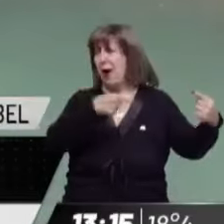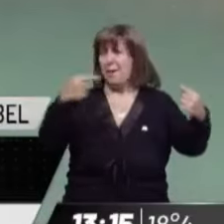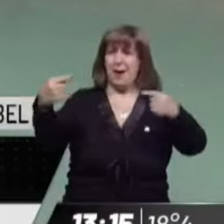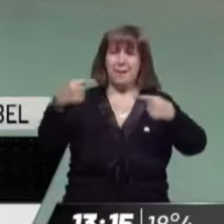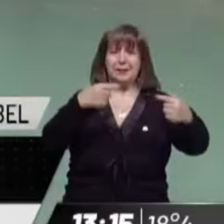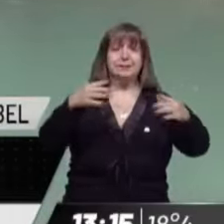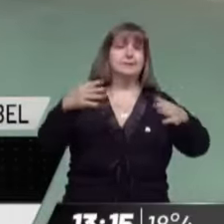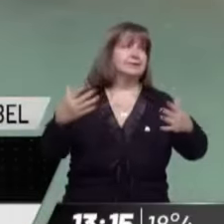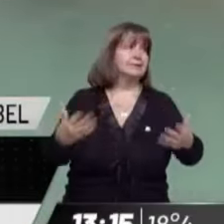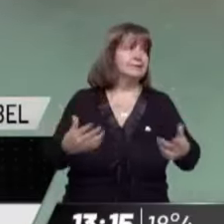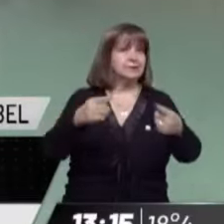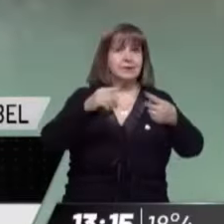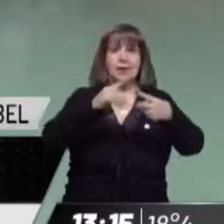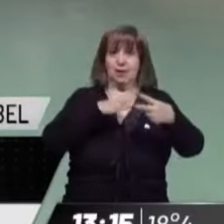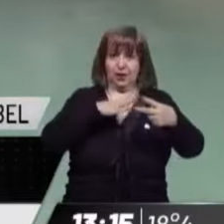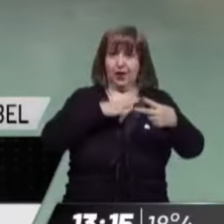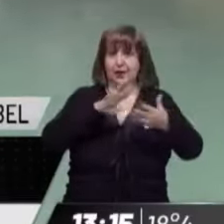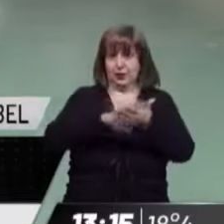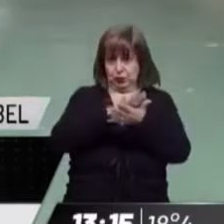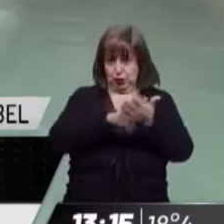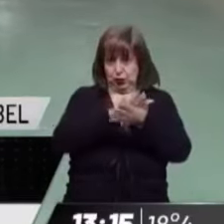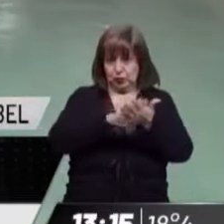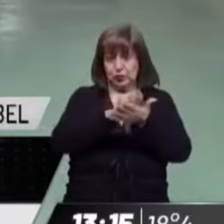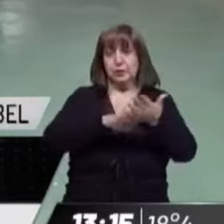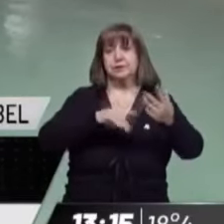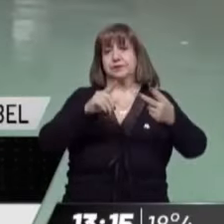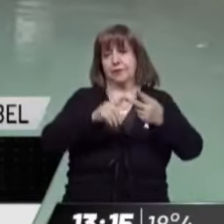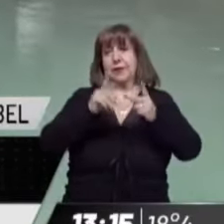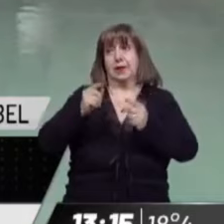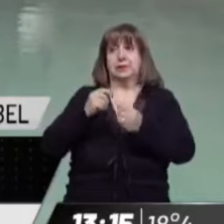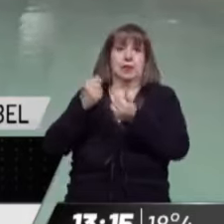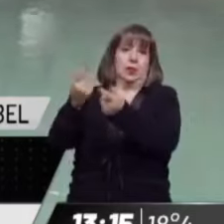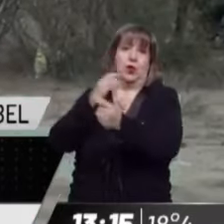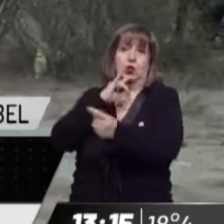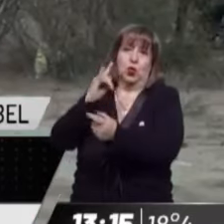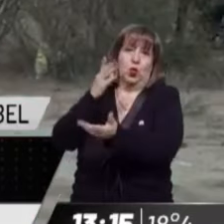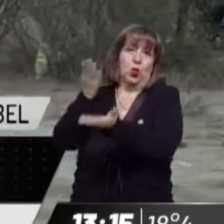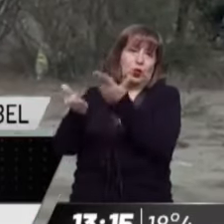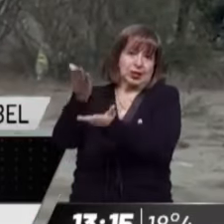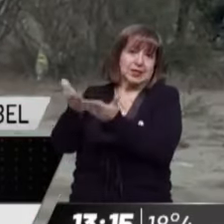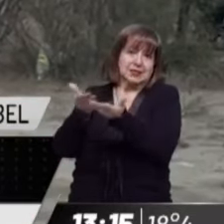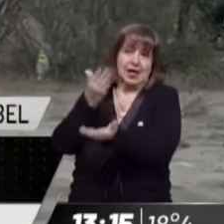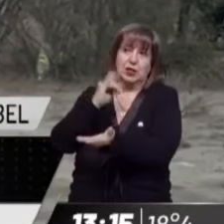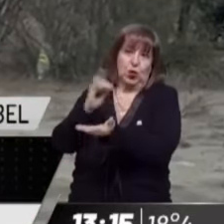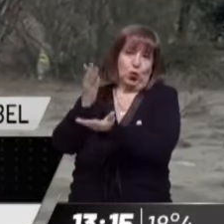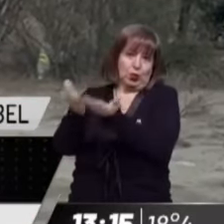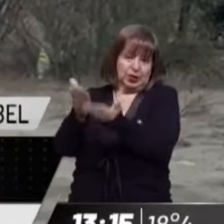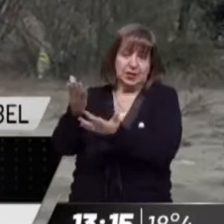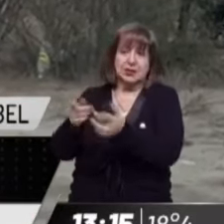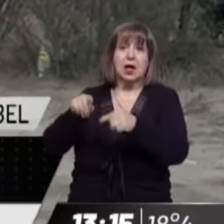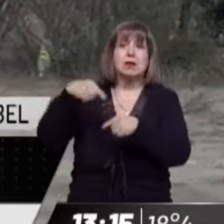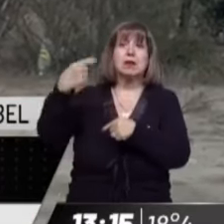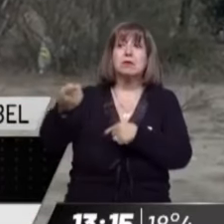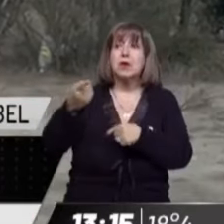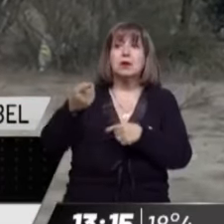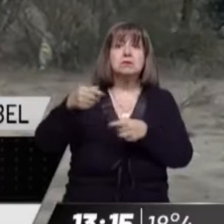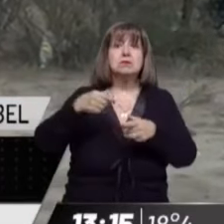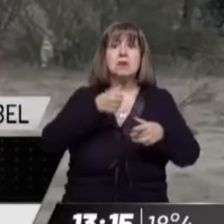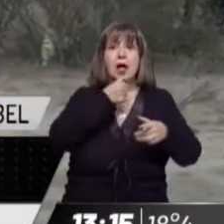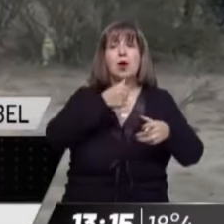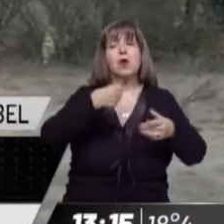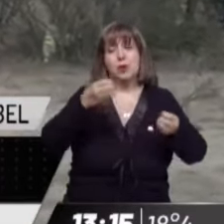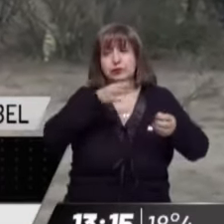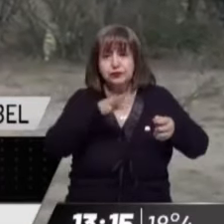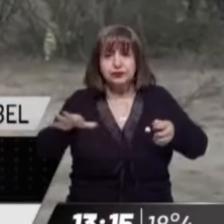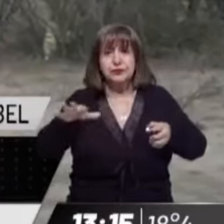Está ese conflicto abierto, por un lado, que seguramente la justicia va a determinar si es así, si vendían el agua, si no vendían el agua y cómo es